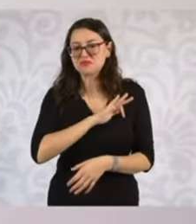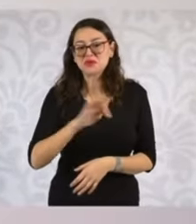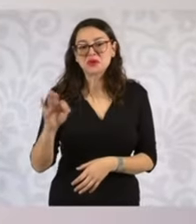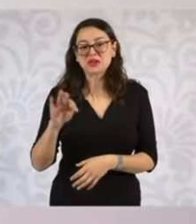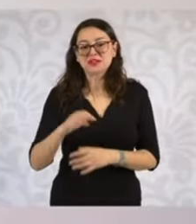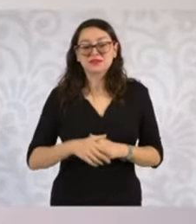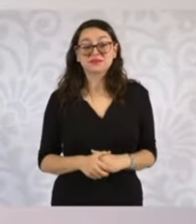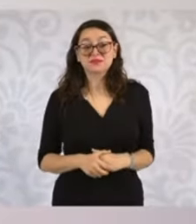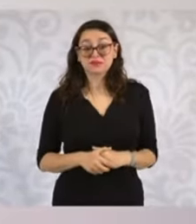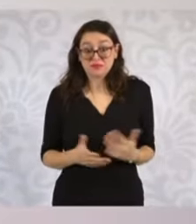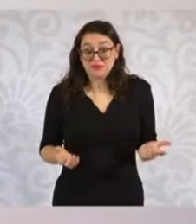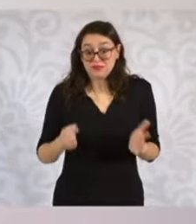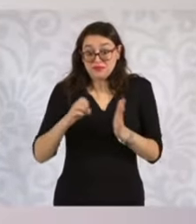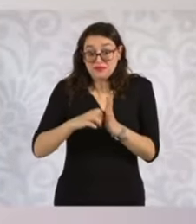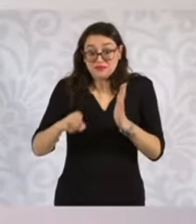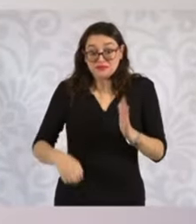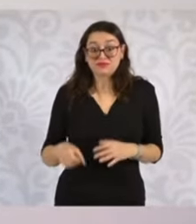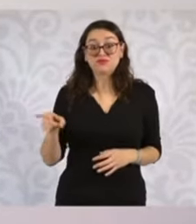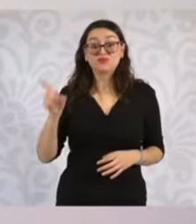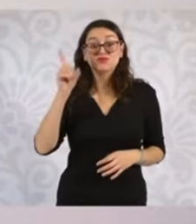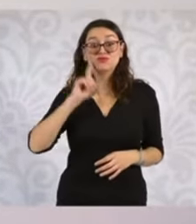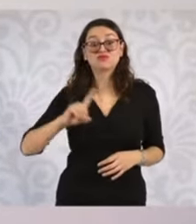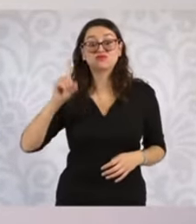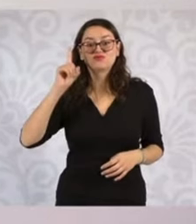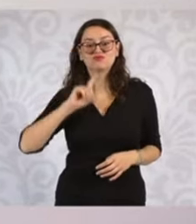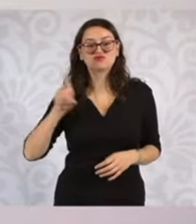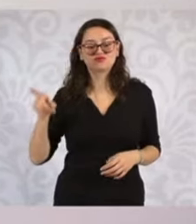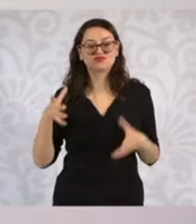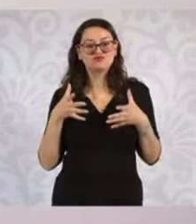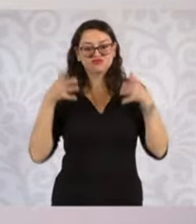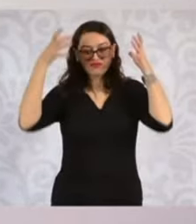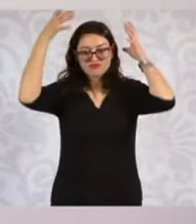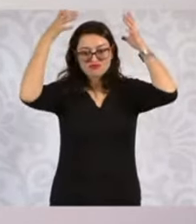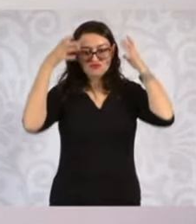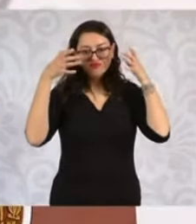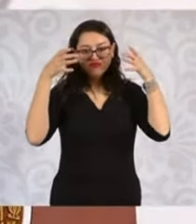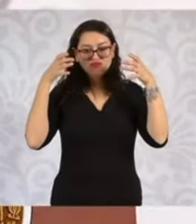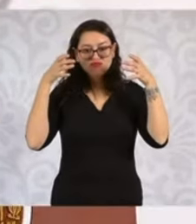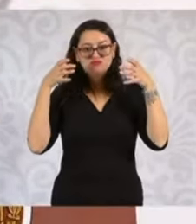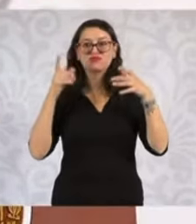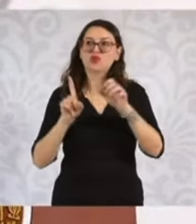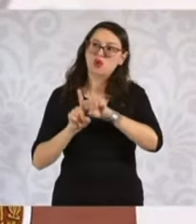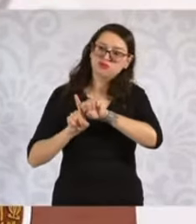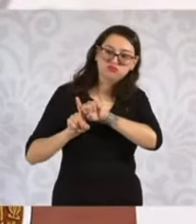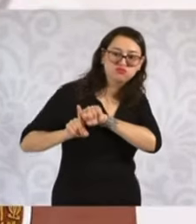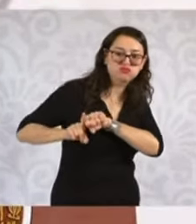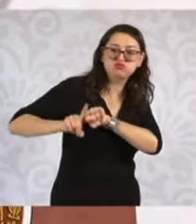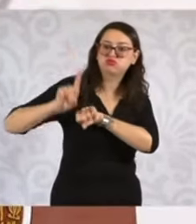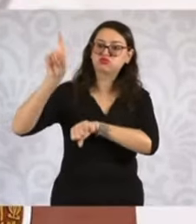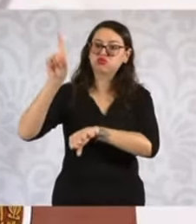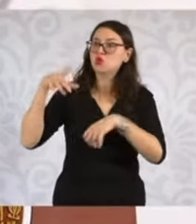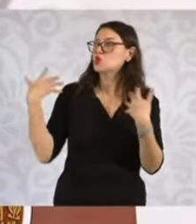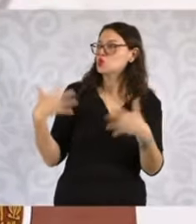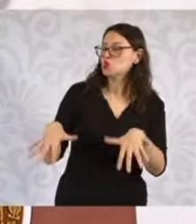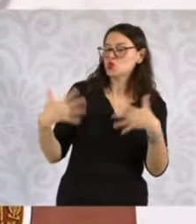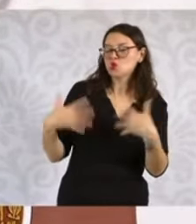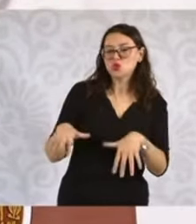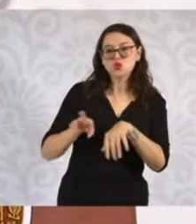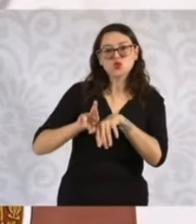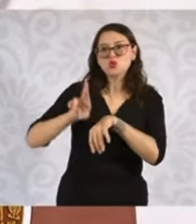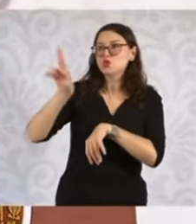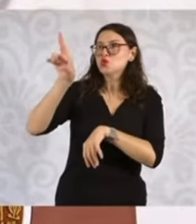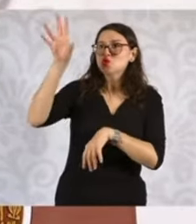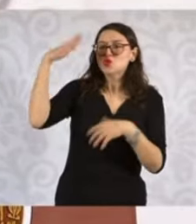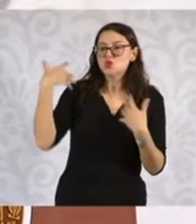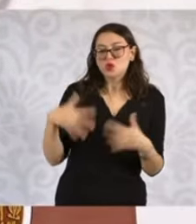La astronauta mexicana pues es un gran ejemplo, y el que ella vaya por México dando pláticas, conferencias a